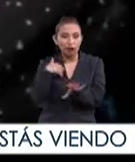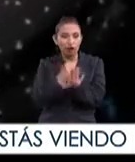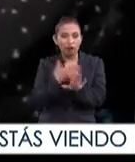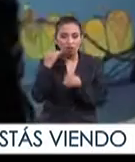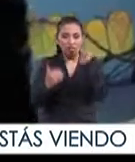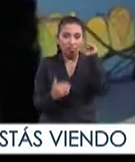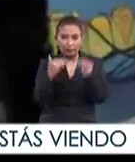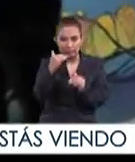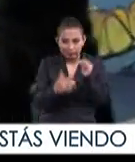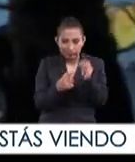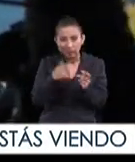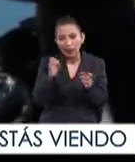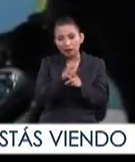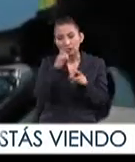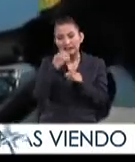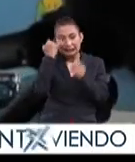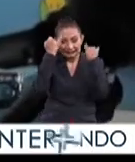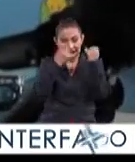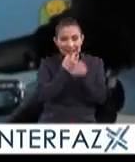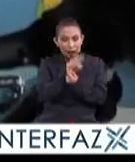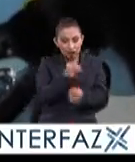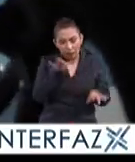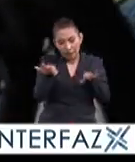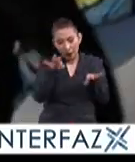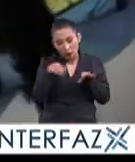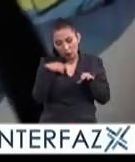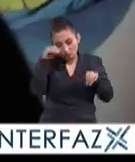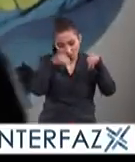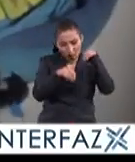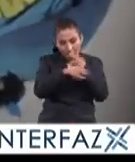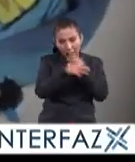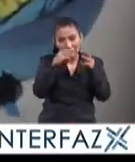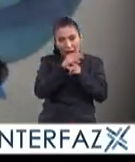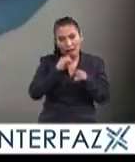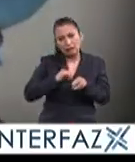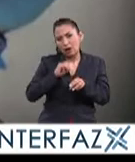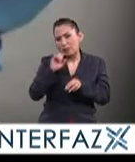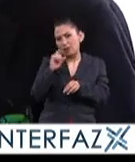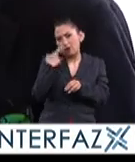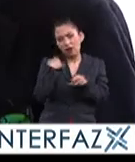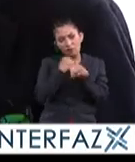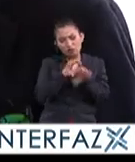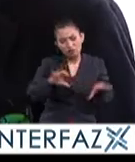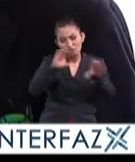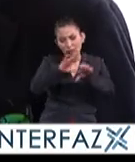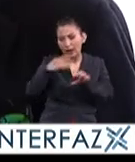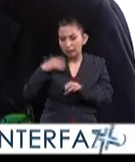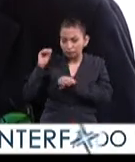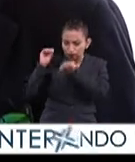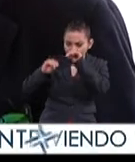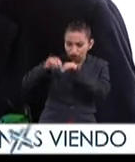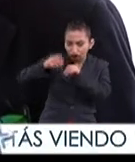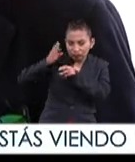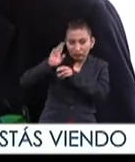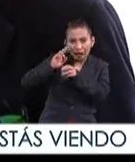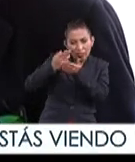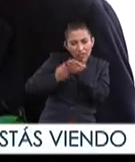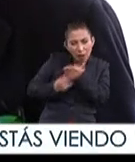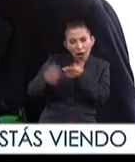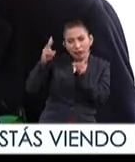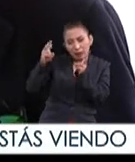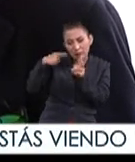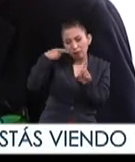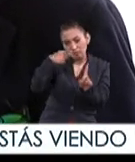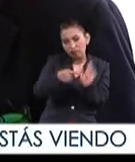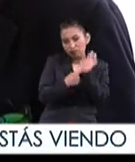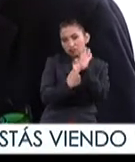la desigualdad. Entonces los chicos trabajan con nuevas herramientas del siglo XXI, con la informática, con la animación, en temáticas que creemos